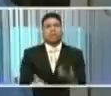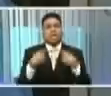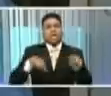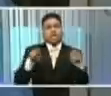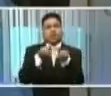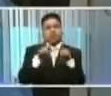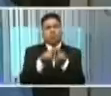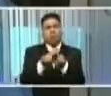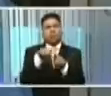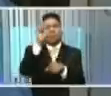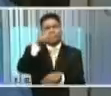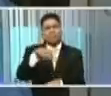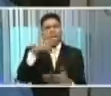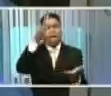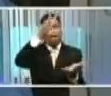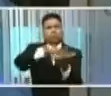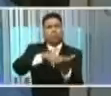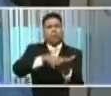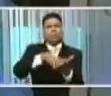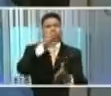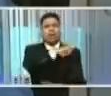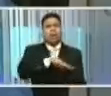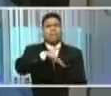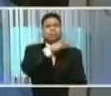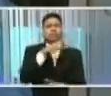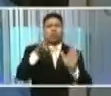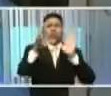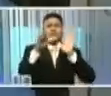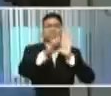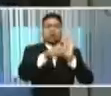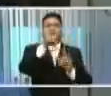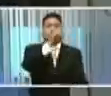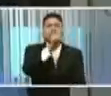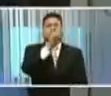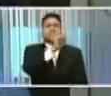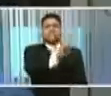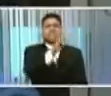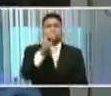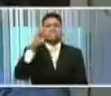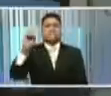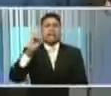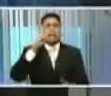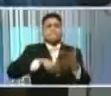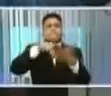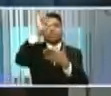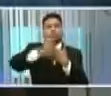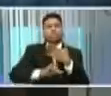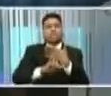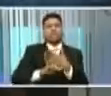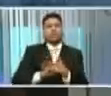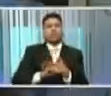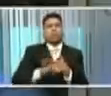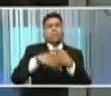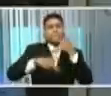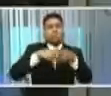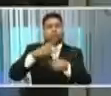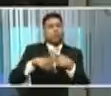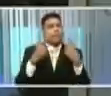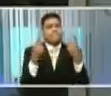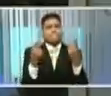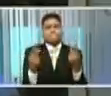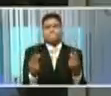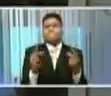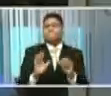Igualmente le estoy aprobando a la Misión Rivas 100 proyectos productivos para que arranquen a nivel nacional en